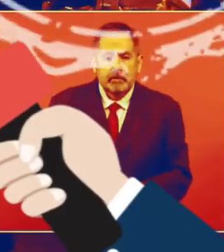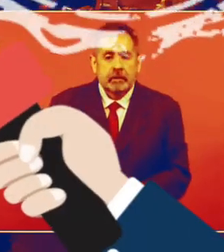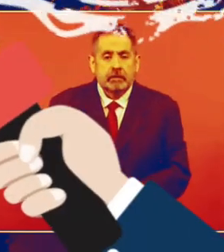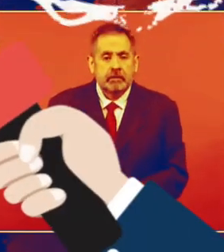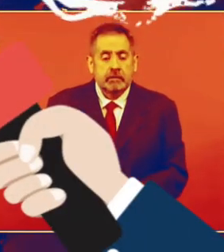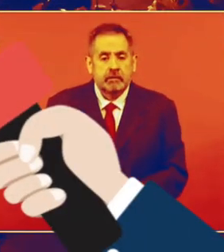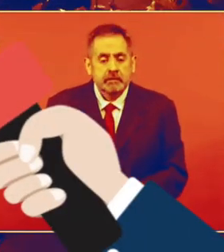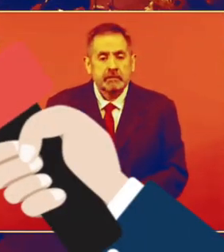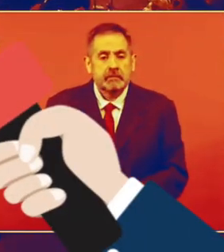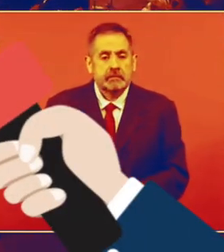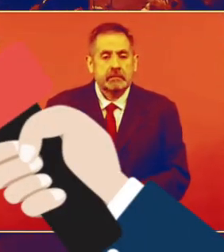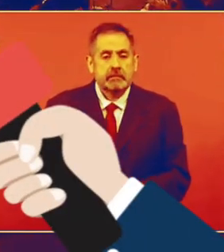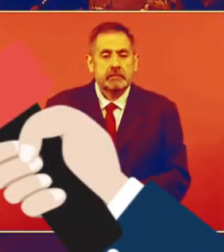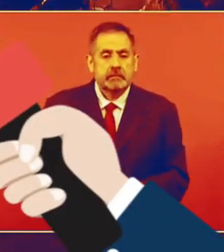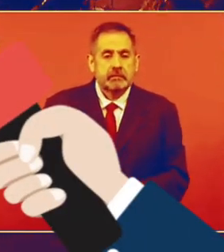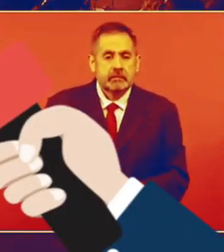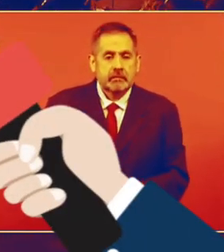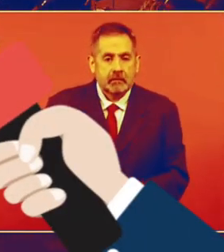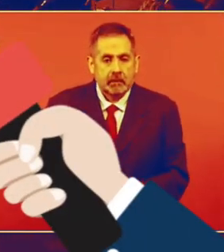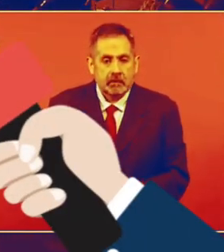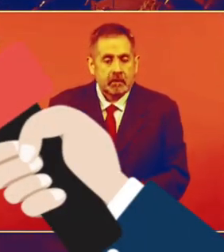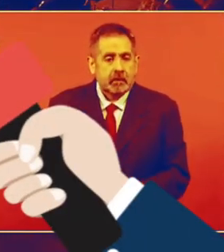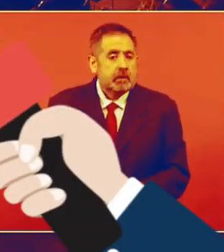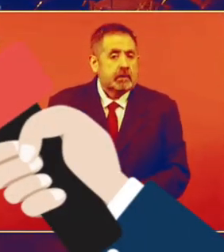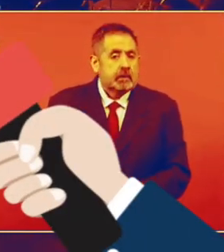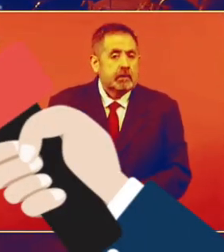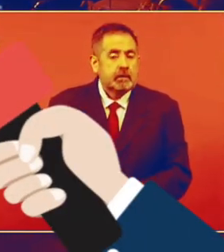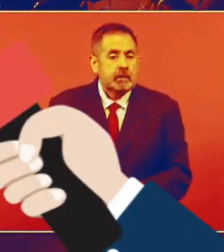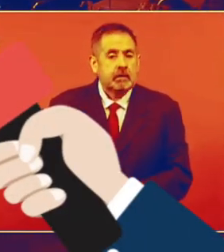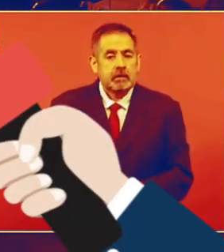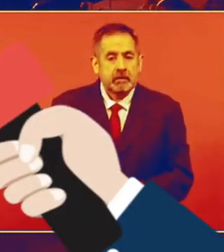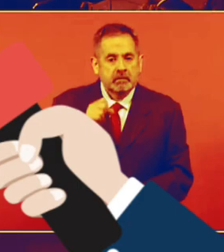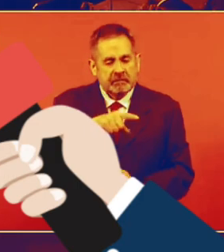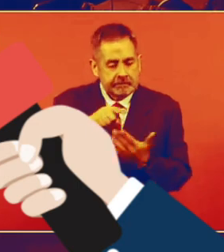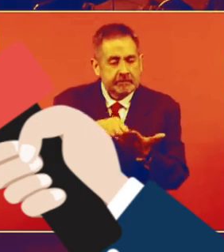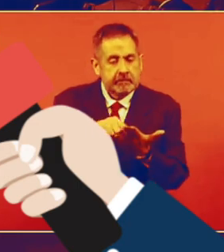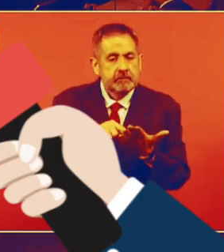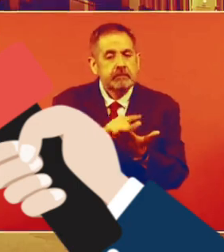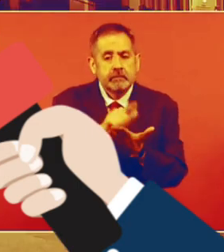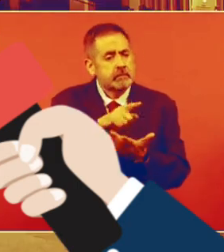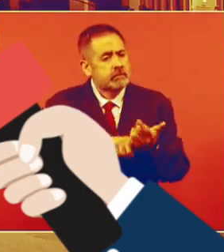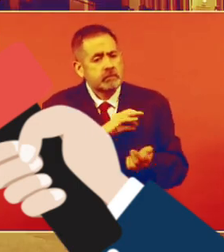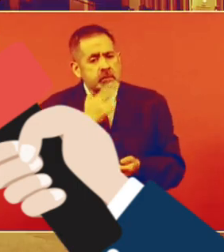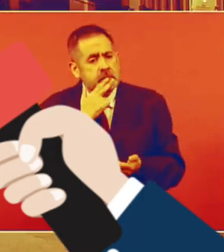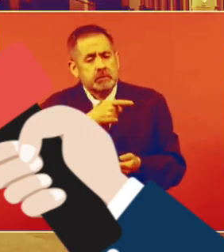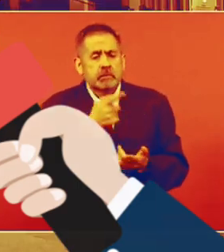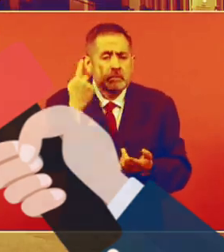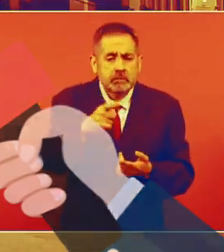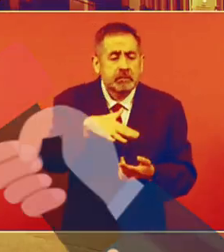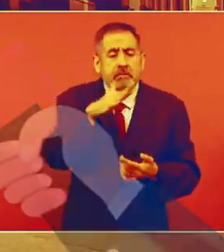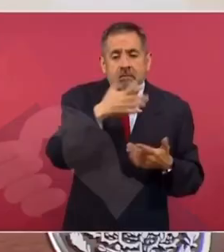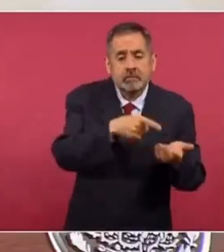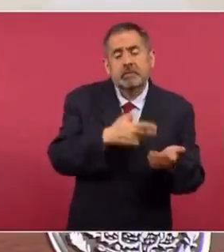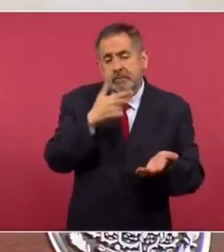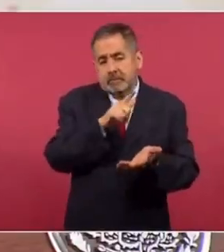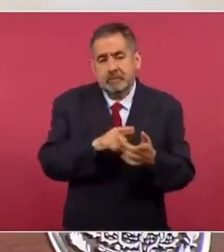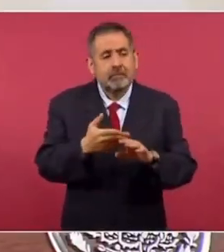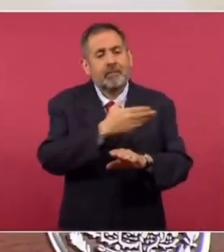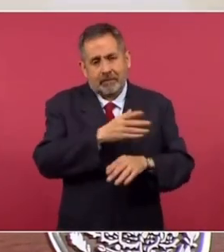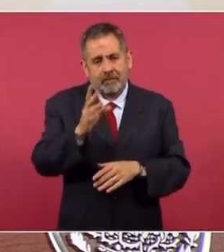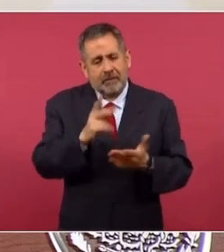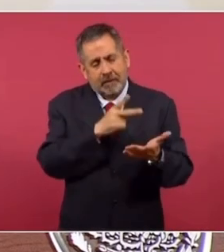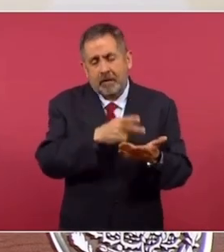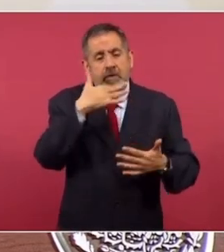Y es el tener un instrumento que podrían utilizar para hacer un fraude, como ya lo han